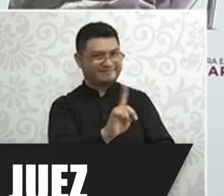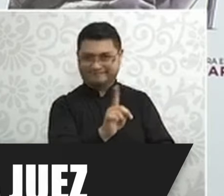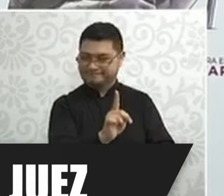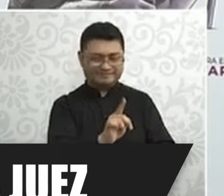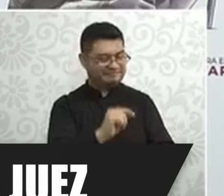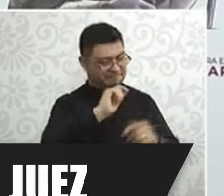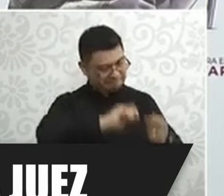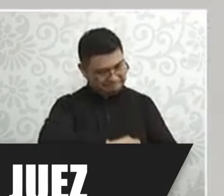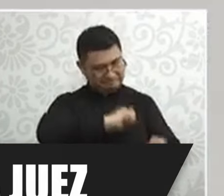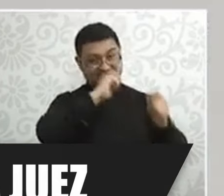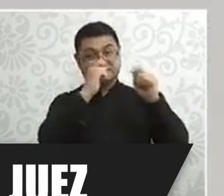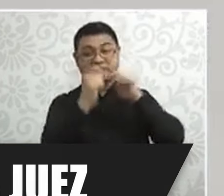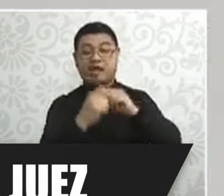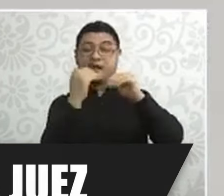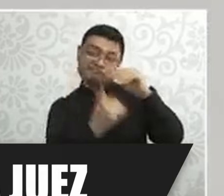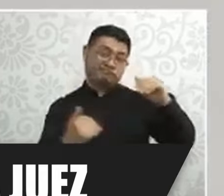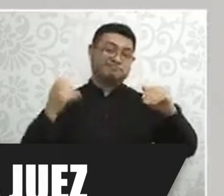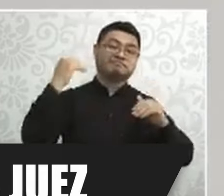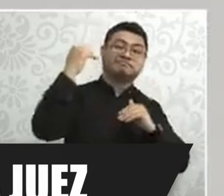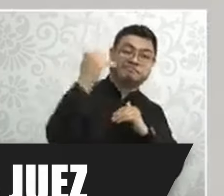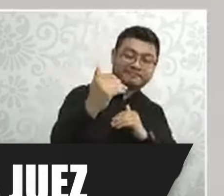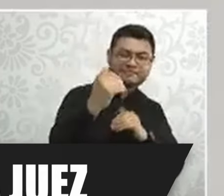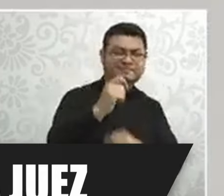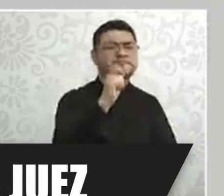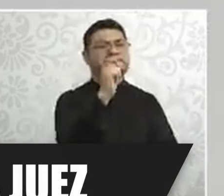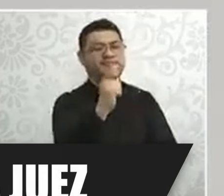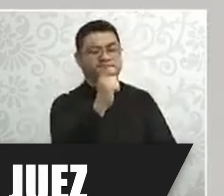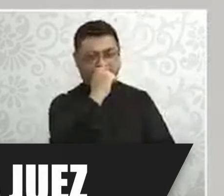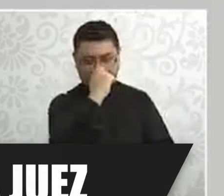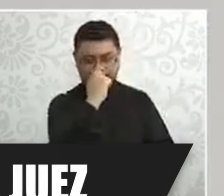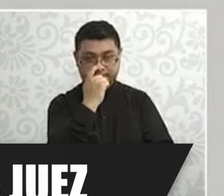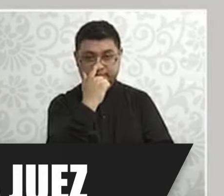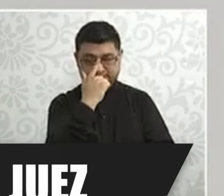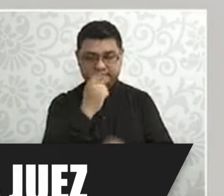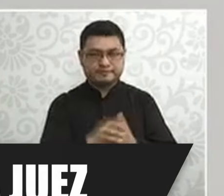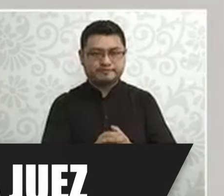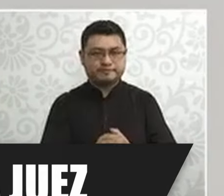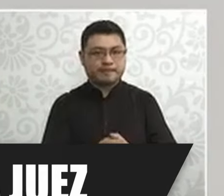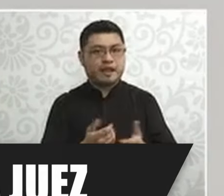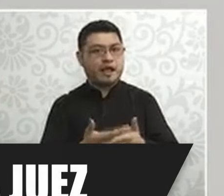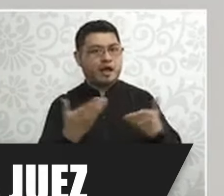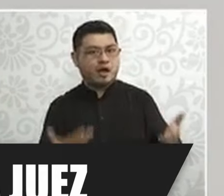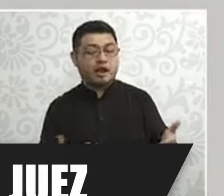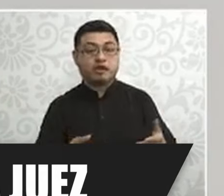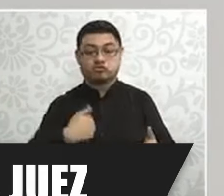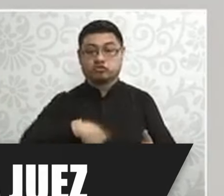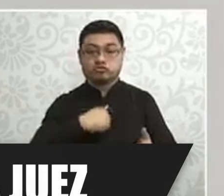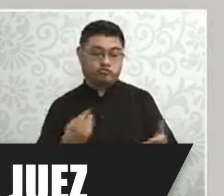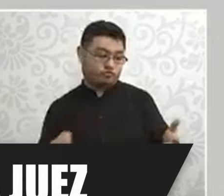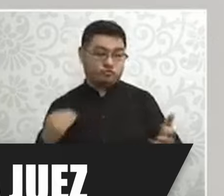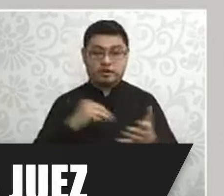transformación, sino vamos al segundo. Entonces, vamos a hacer tres nuevos programas